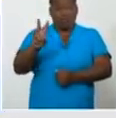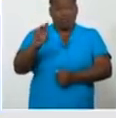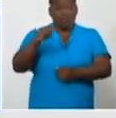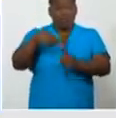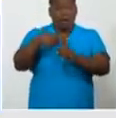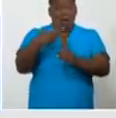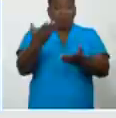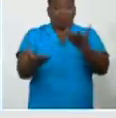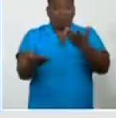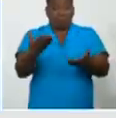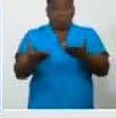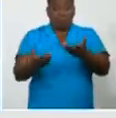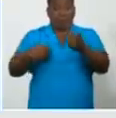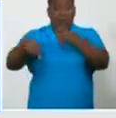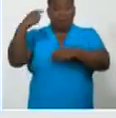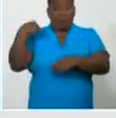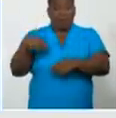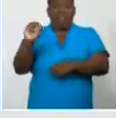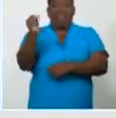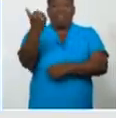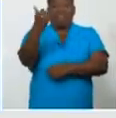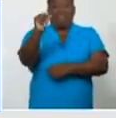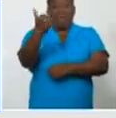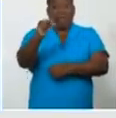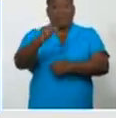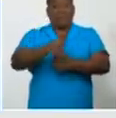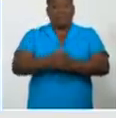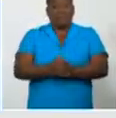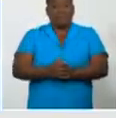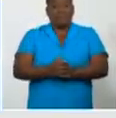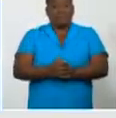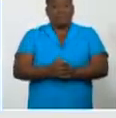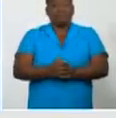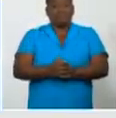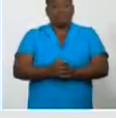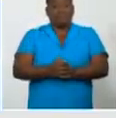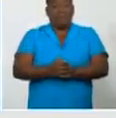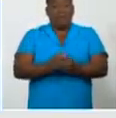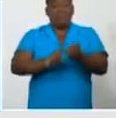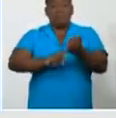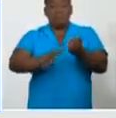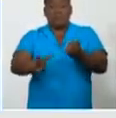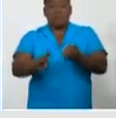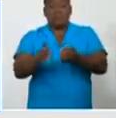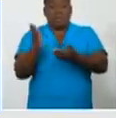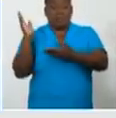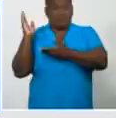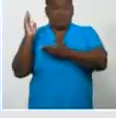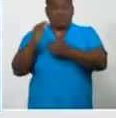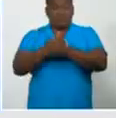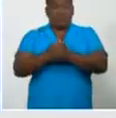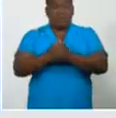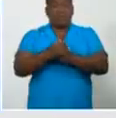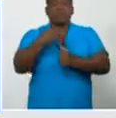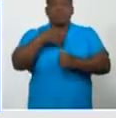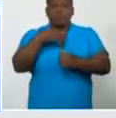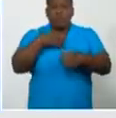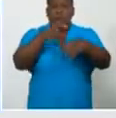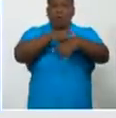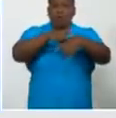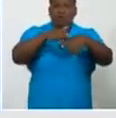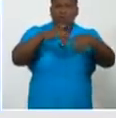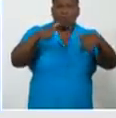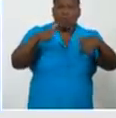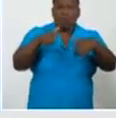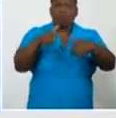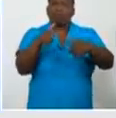hablando de 10 casos autóctonos. Otra provincia que después de incrementos que tuvo, ha ido